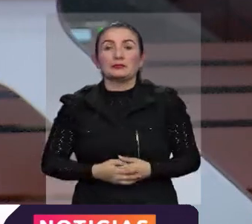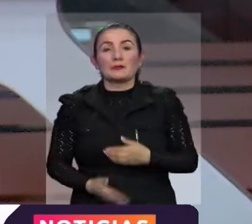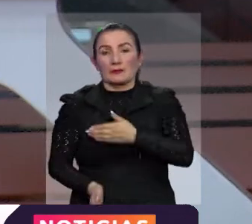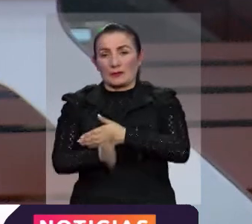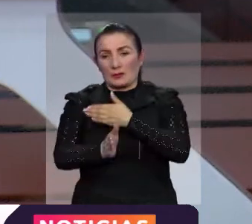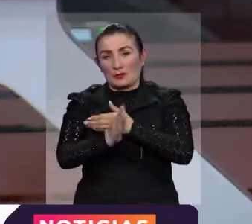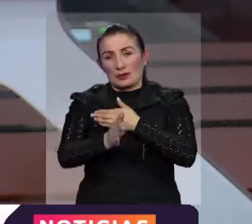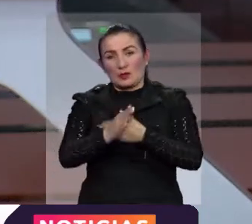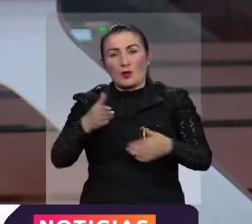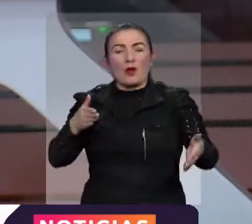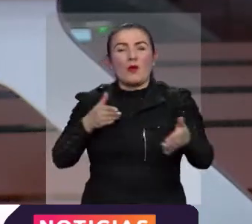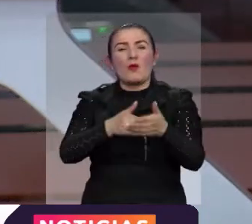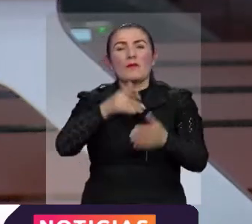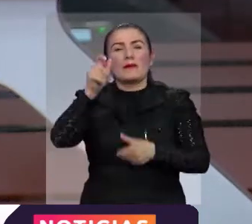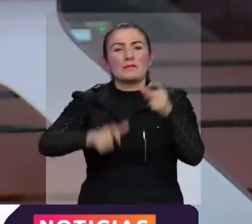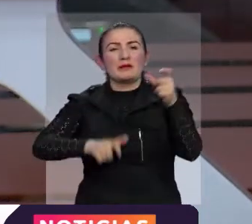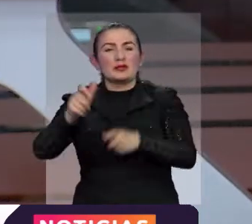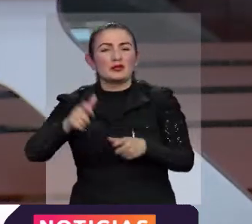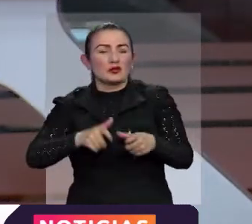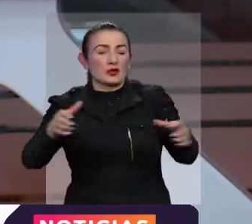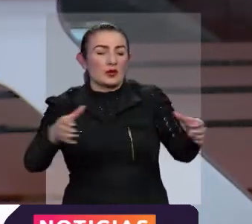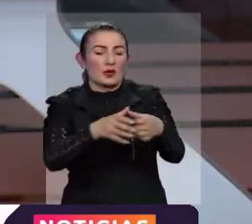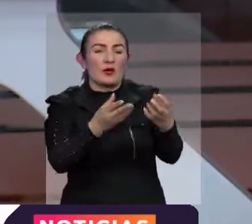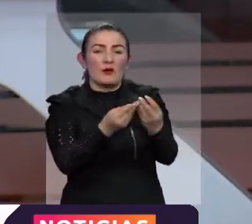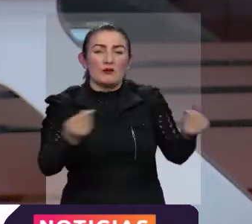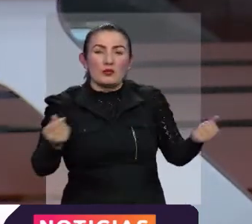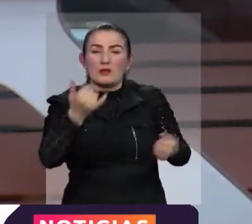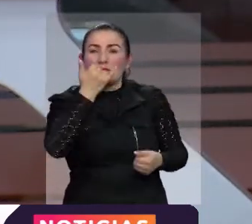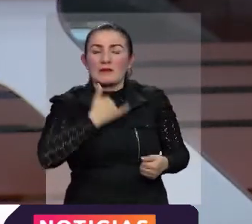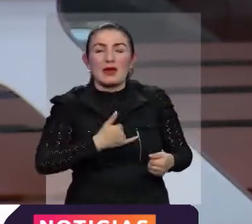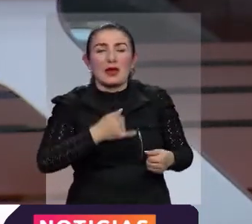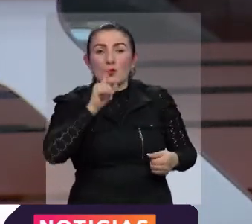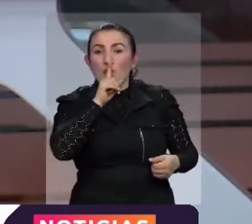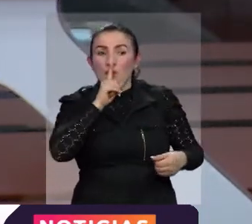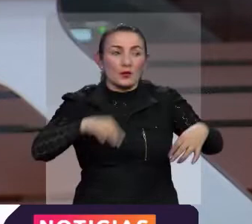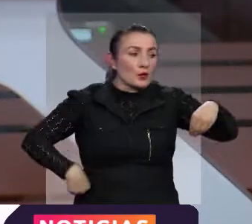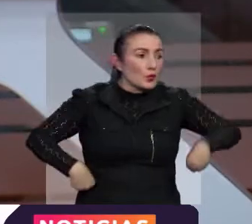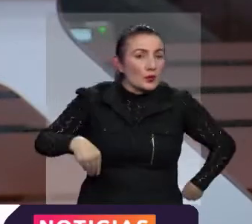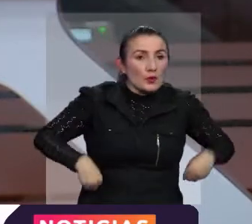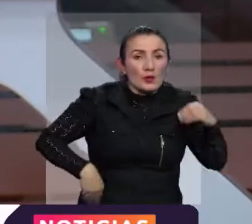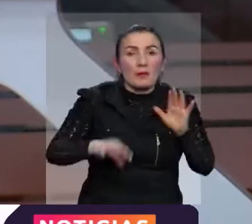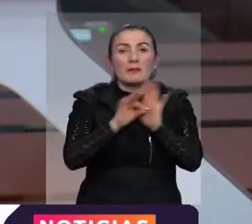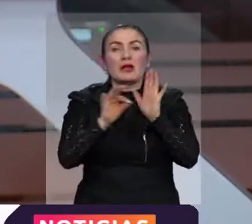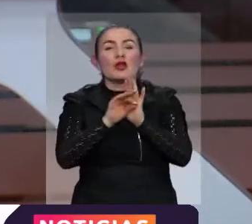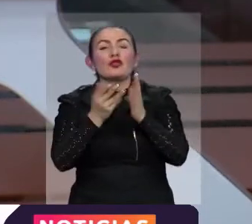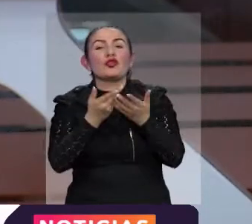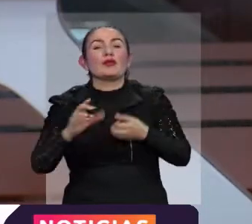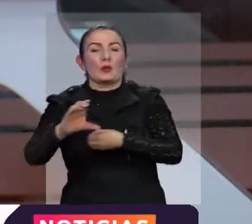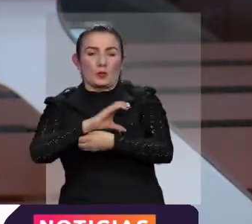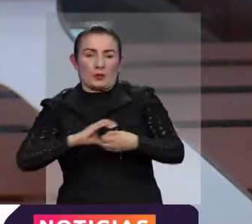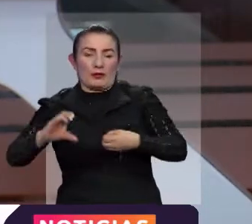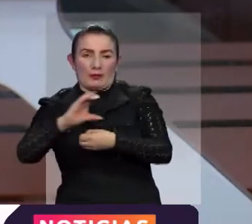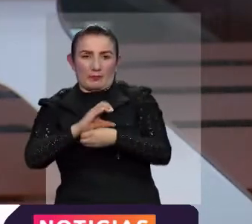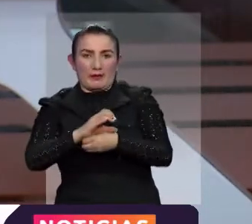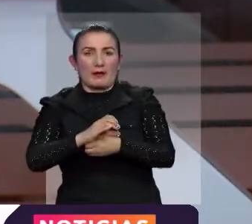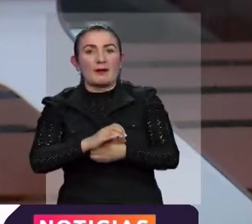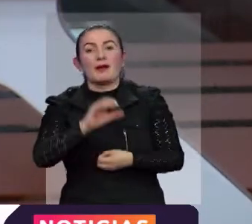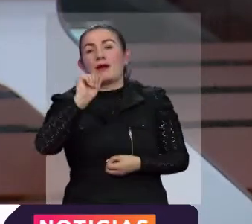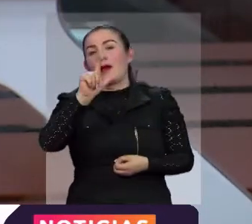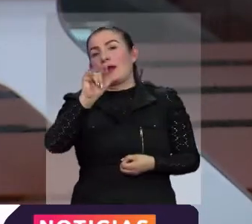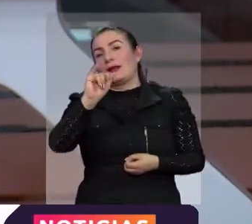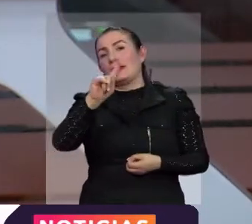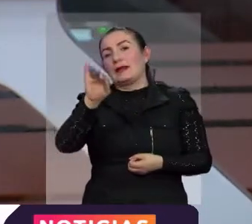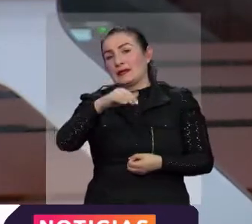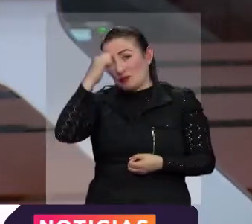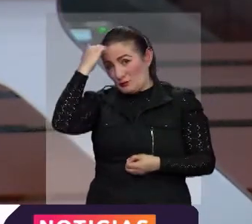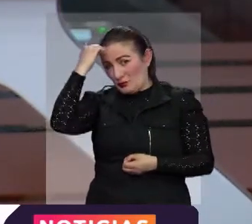continúa la ofensiva de las autoridades contra las bandas criminales y despendio de estupefacientes en el departamento de Cundinamarca. Alias El Profe,